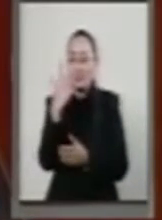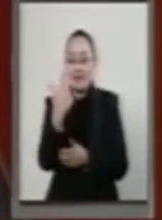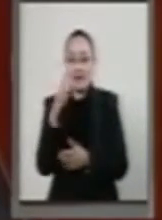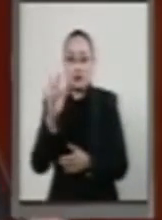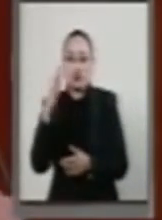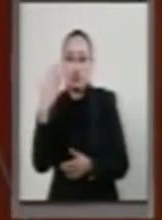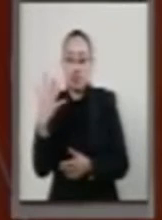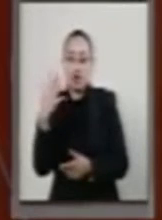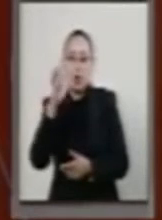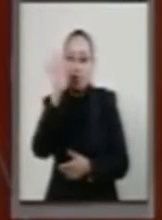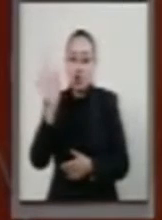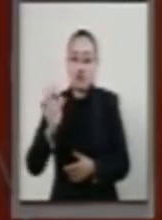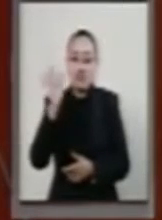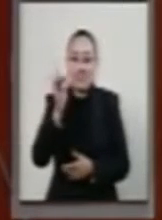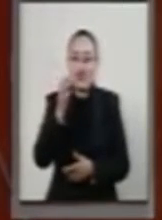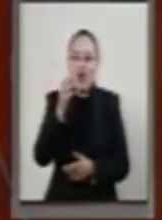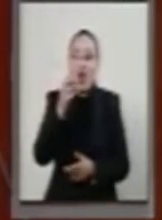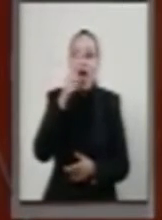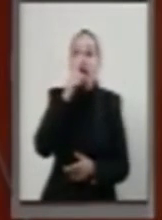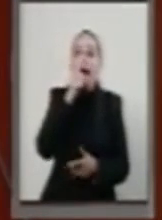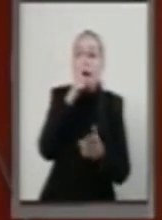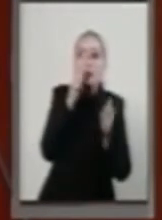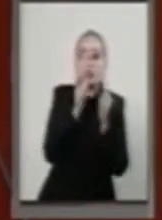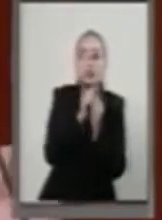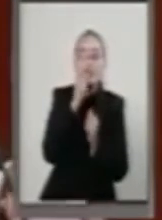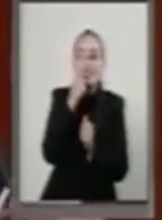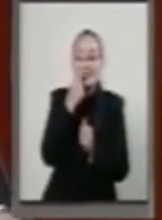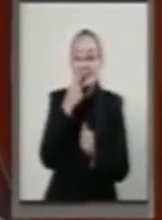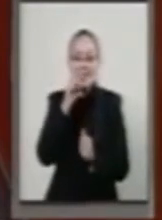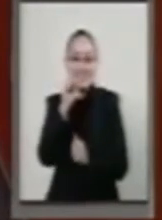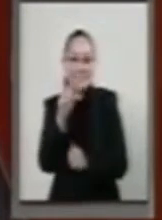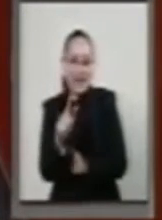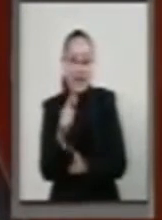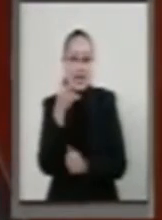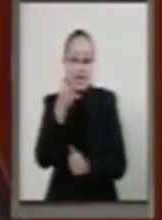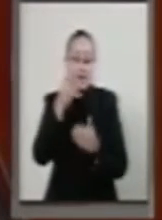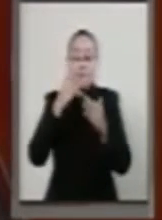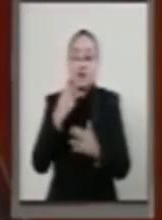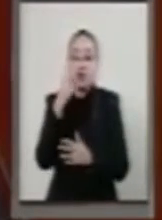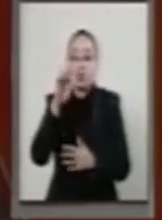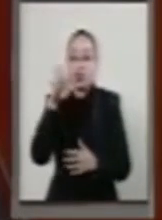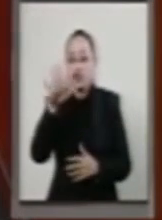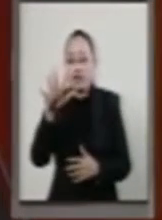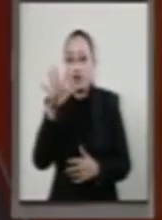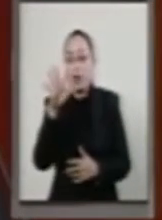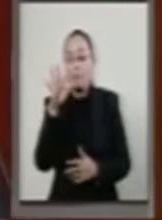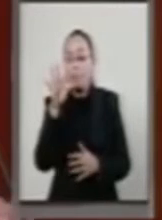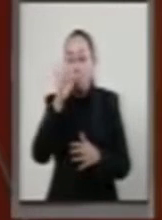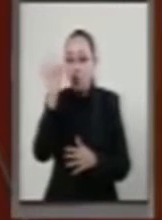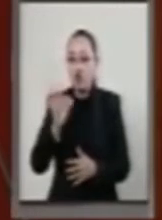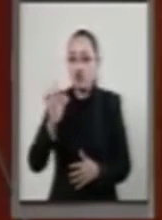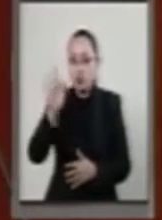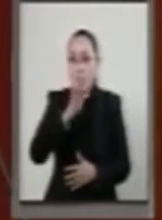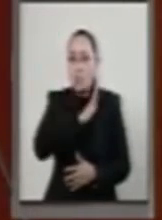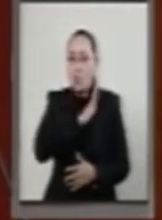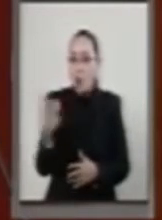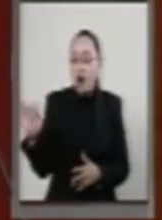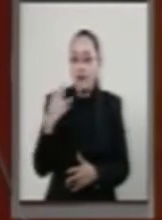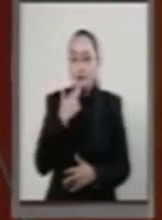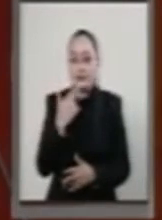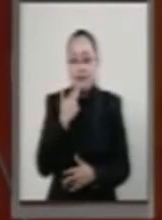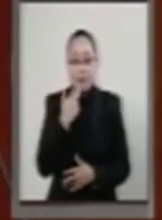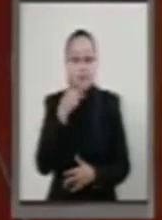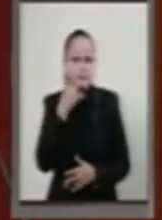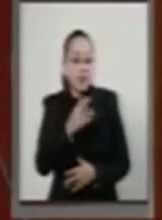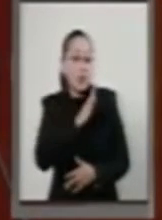97.5% es agua salada y el 2.5% es dulce, pero solamente se puede acceder